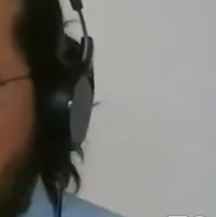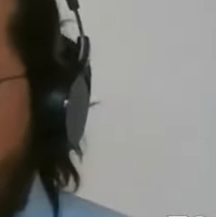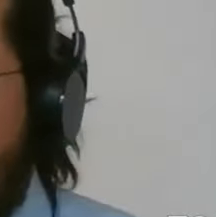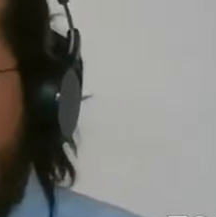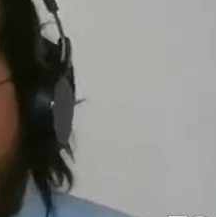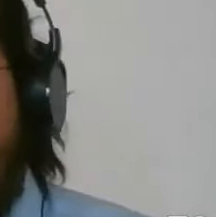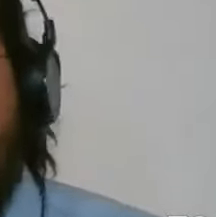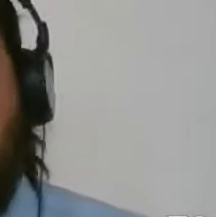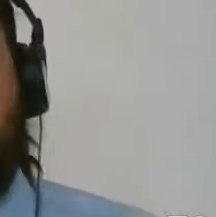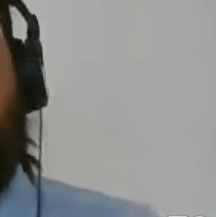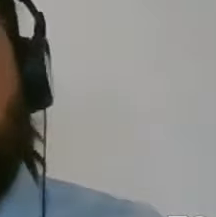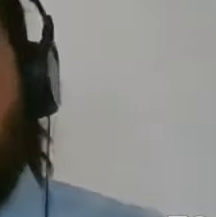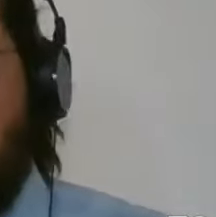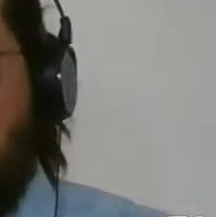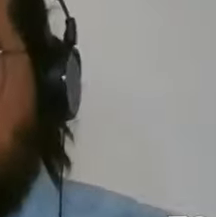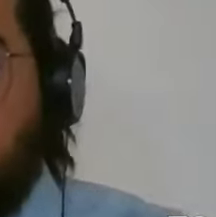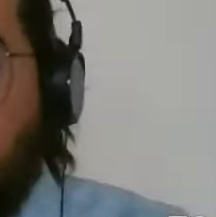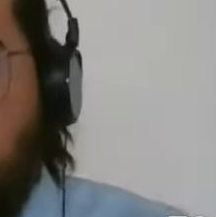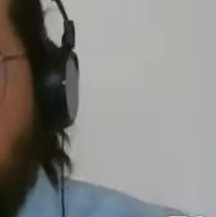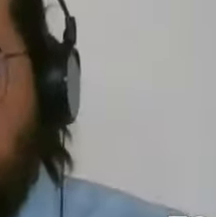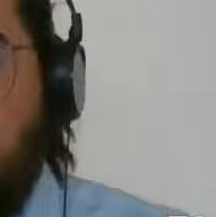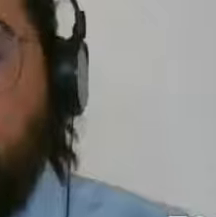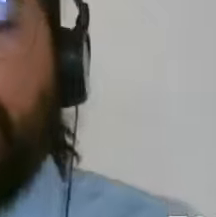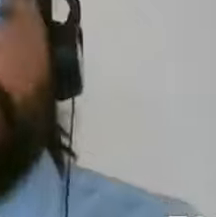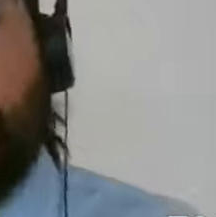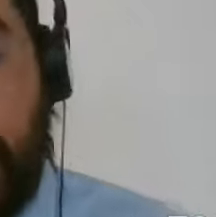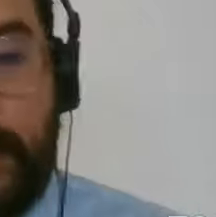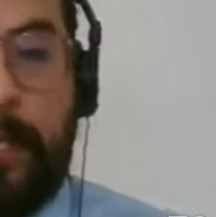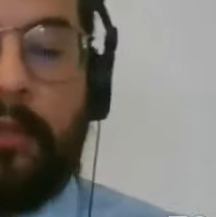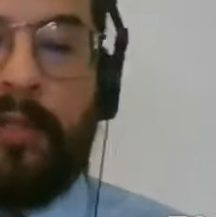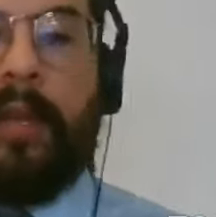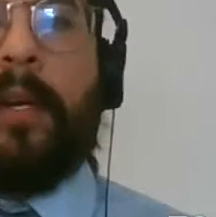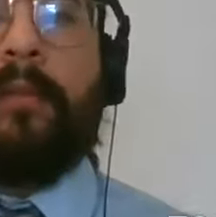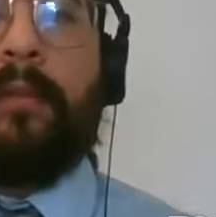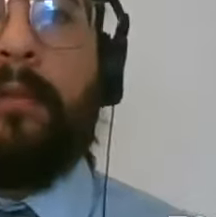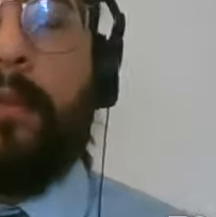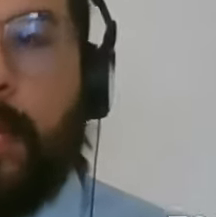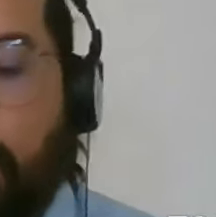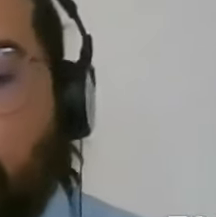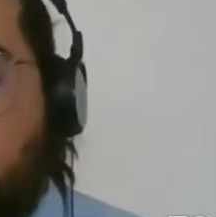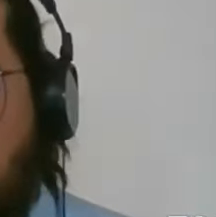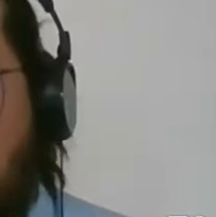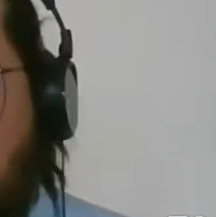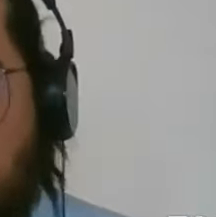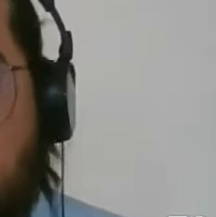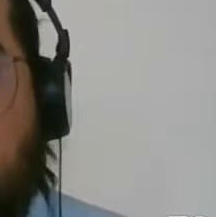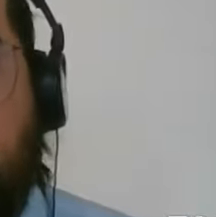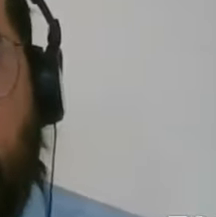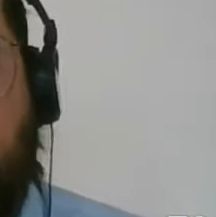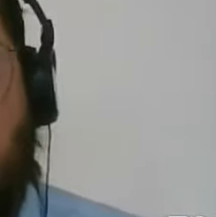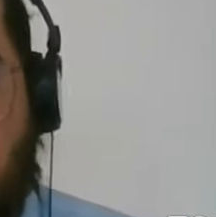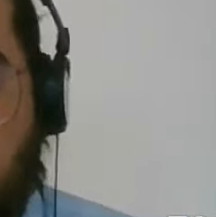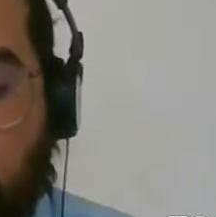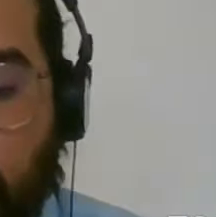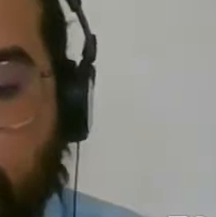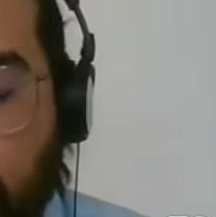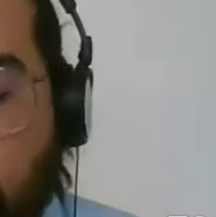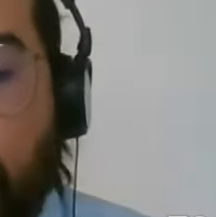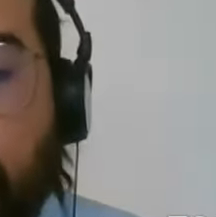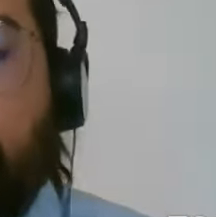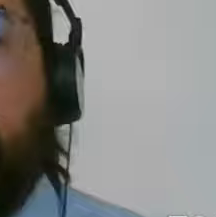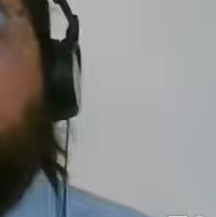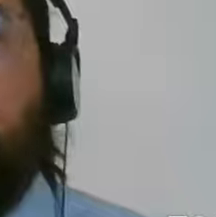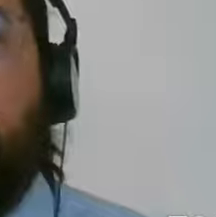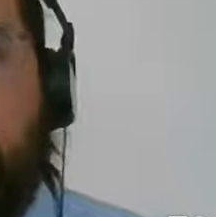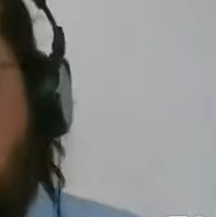forma sencilla los criterios de la Suprema Corte sobre distintos temas, ¿no? Tenemos una variedad importante